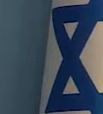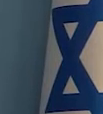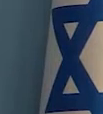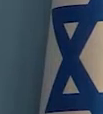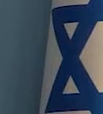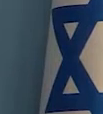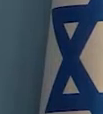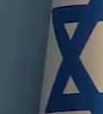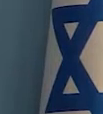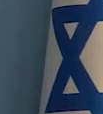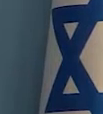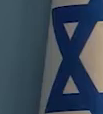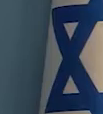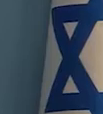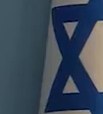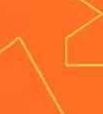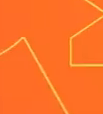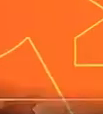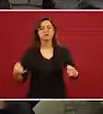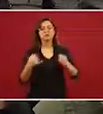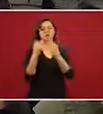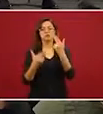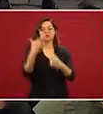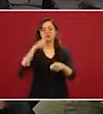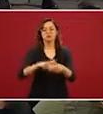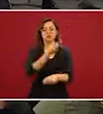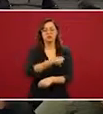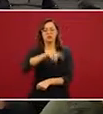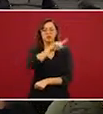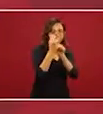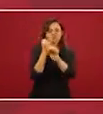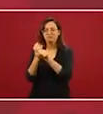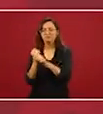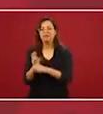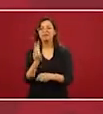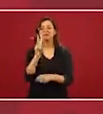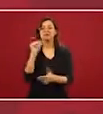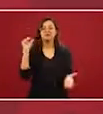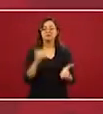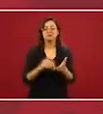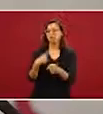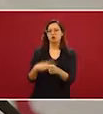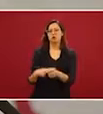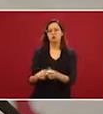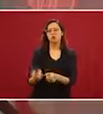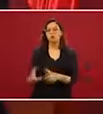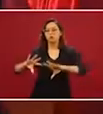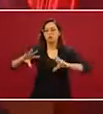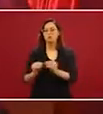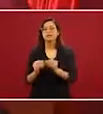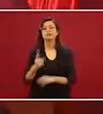la asistencia a clases en las escuelas y universidades. Y en México, por ejemplo, veamos que el secretario de Salud, Hugo López, ofreció